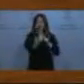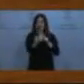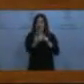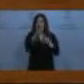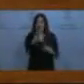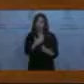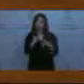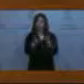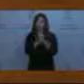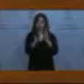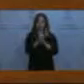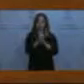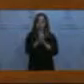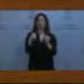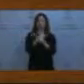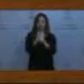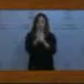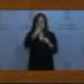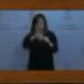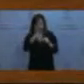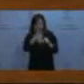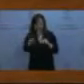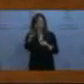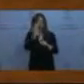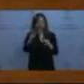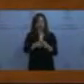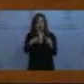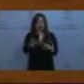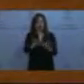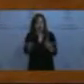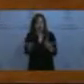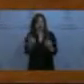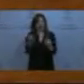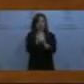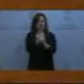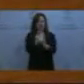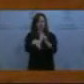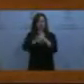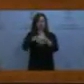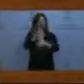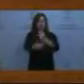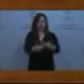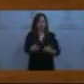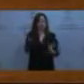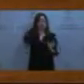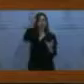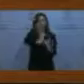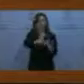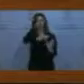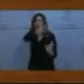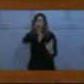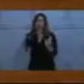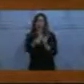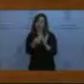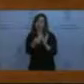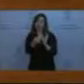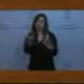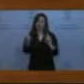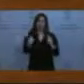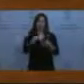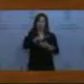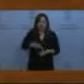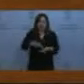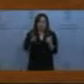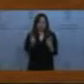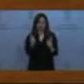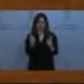en la vida política y en la vida social de una manera activa y plenamente integrados dentro de la vida democrática